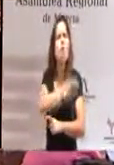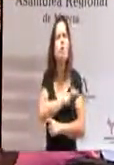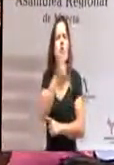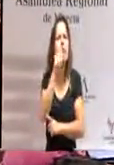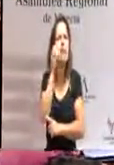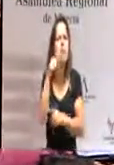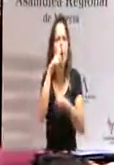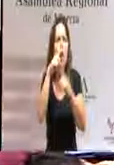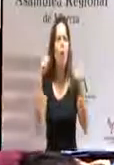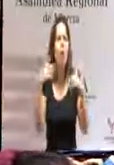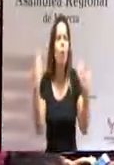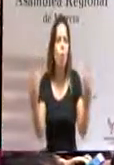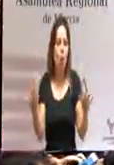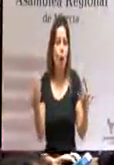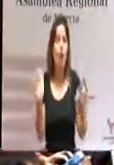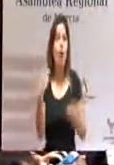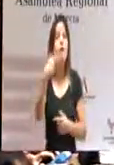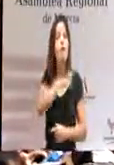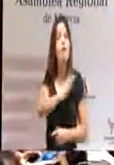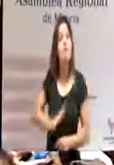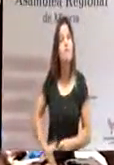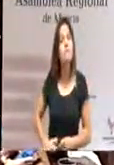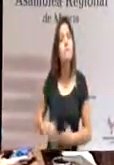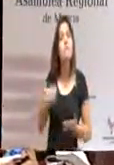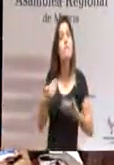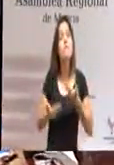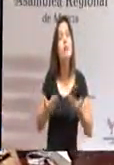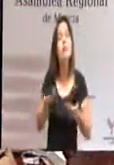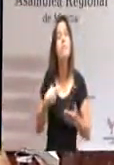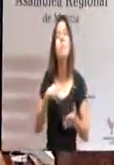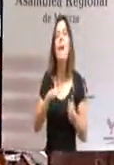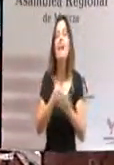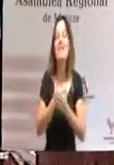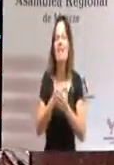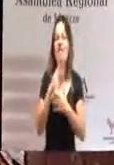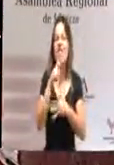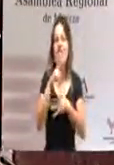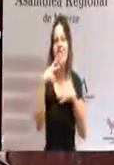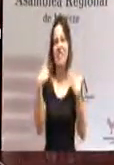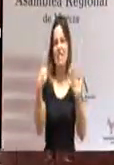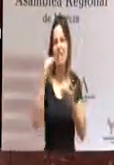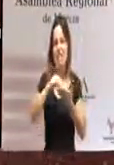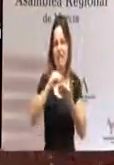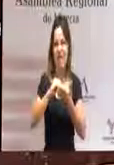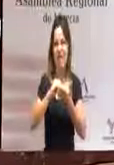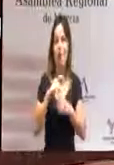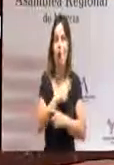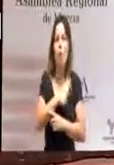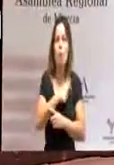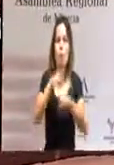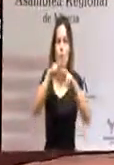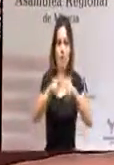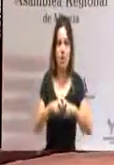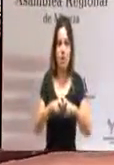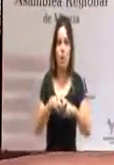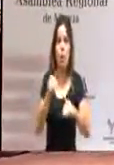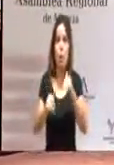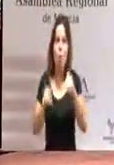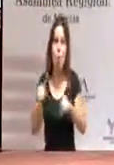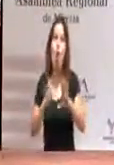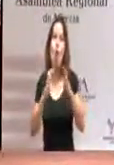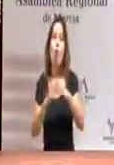año. Mientras que ustedes convocaban hasta en 26 ocasiones las comisiones de investigación, el